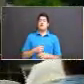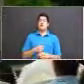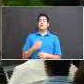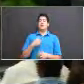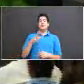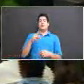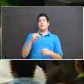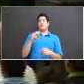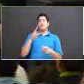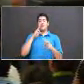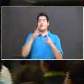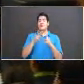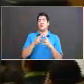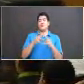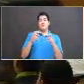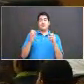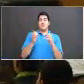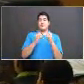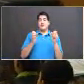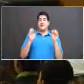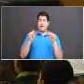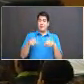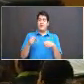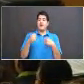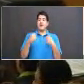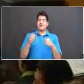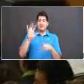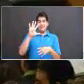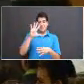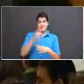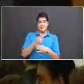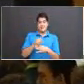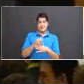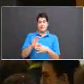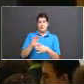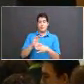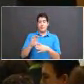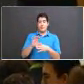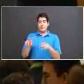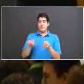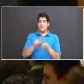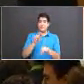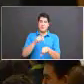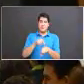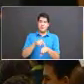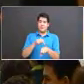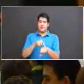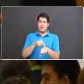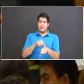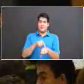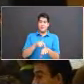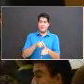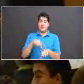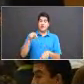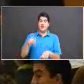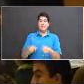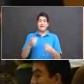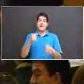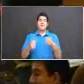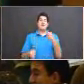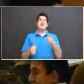yo no conozco a alguien que pueda hacerle frente a cinco cosas al mismo tiempo. Recibiste un mensaje. Ah, y todavía va manejando,